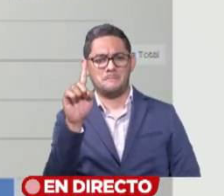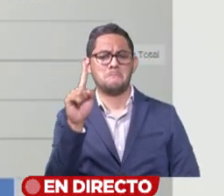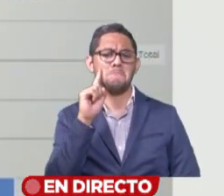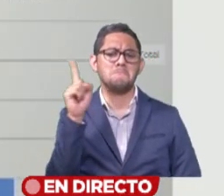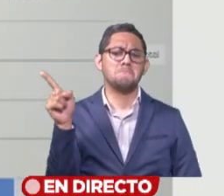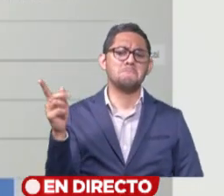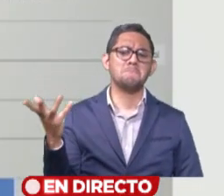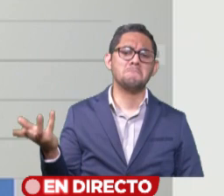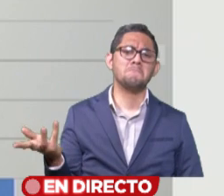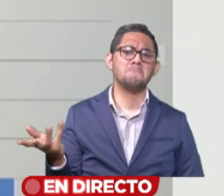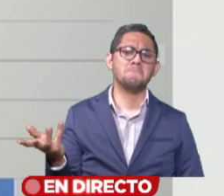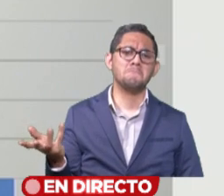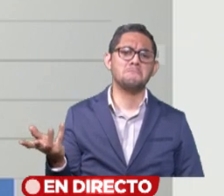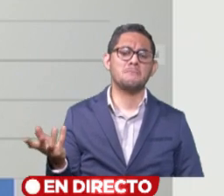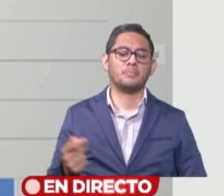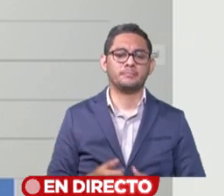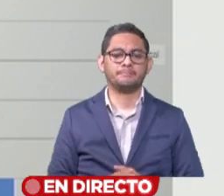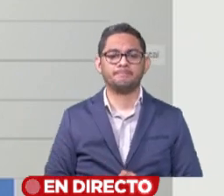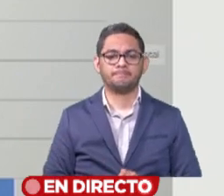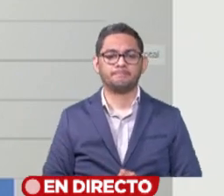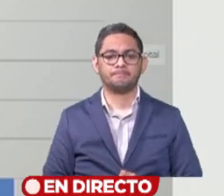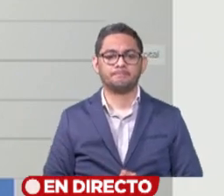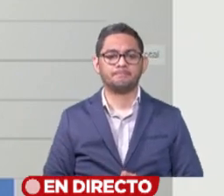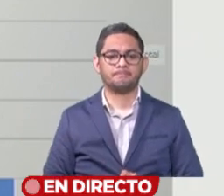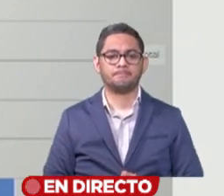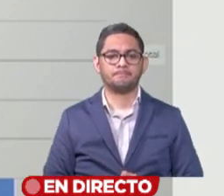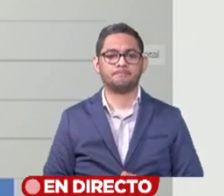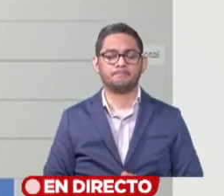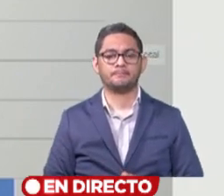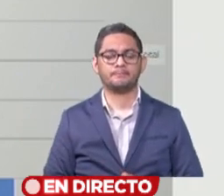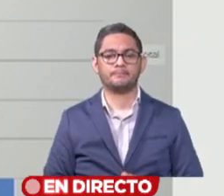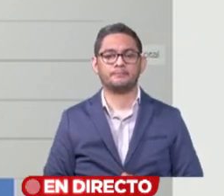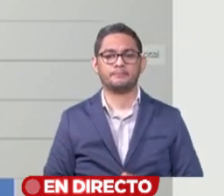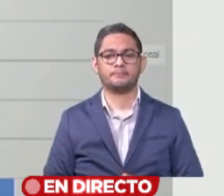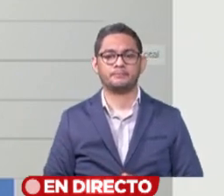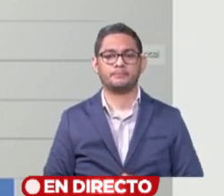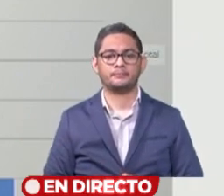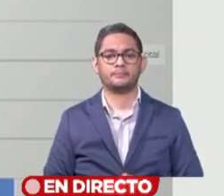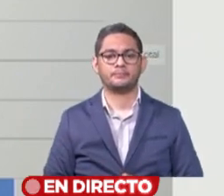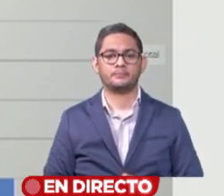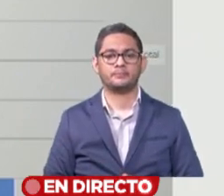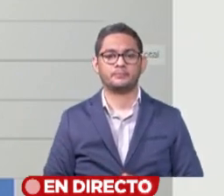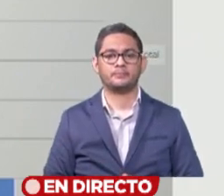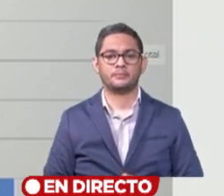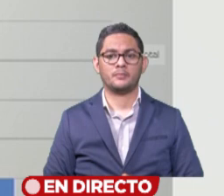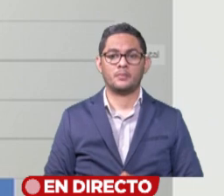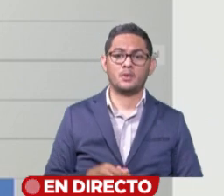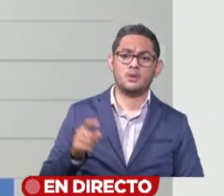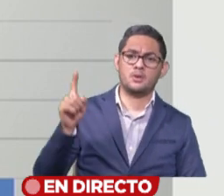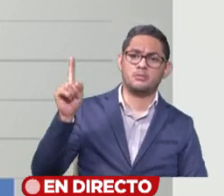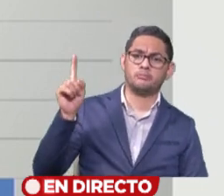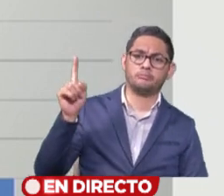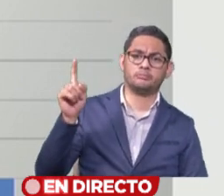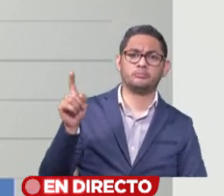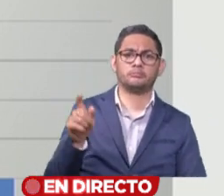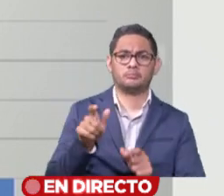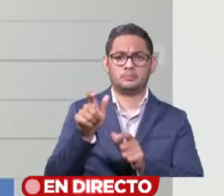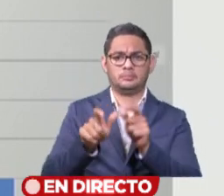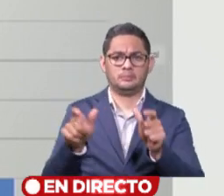diapositiva? En esta diapositiva lo que estamos observando son 42 personas,